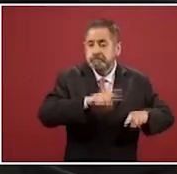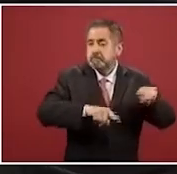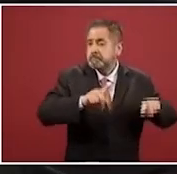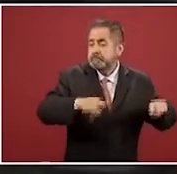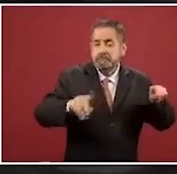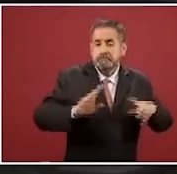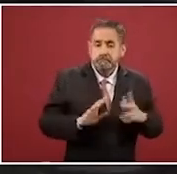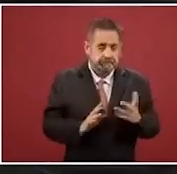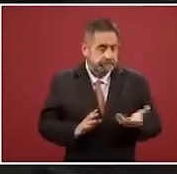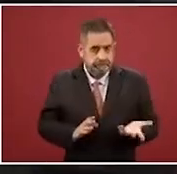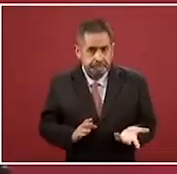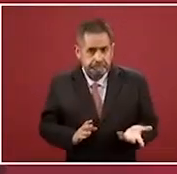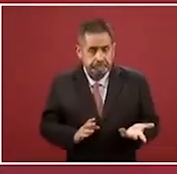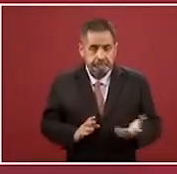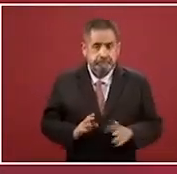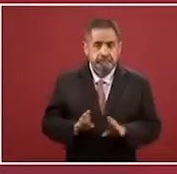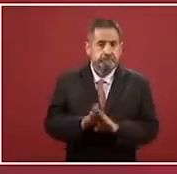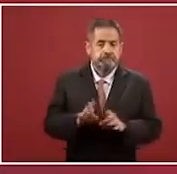Se